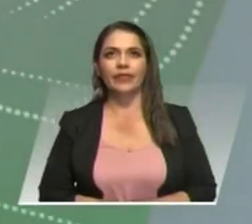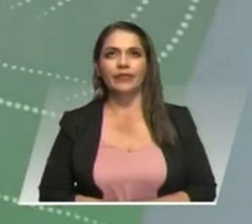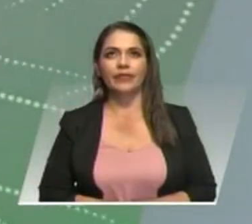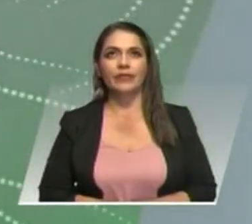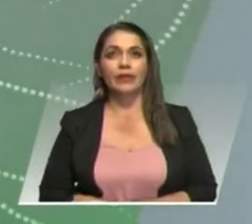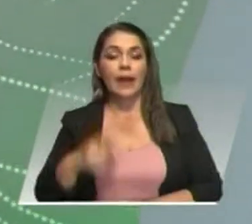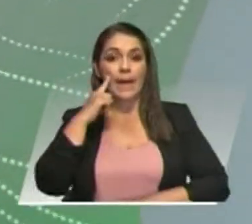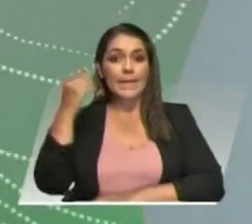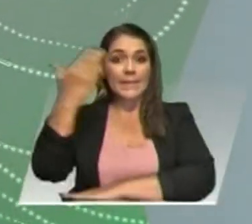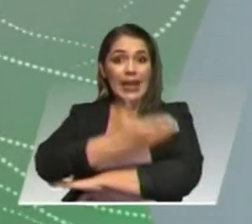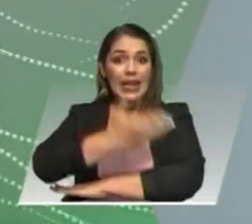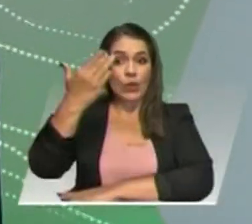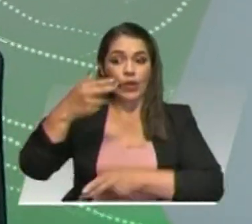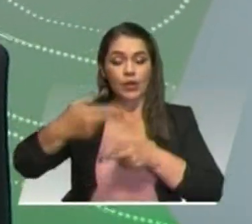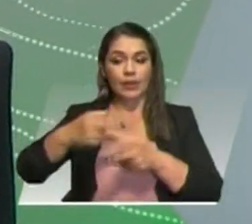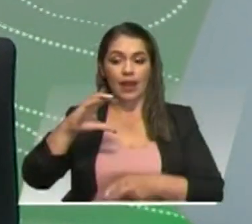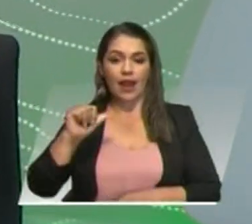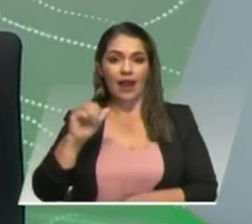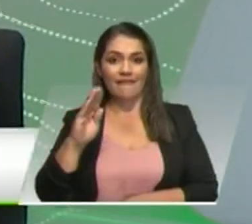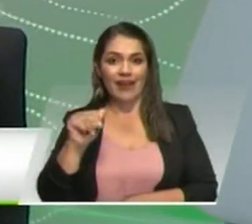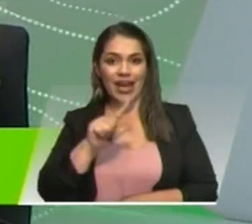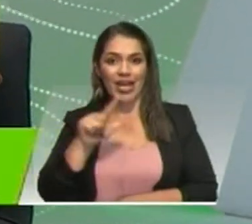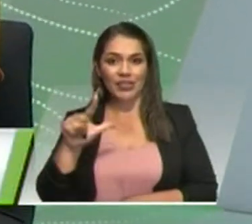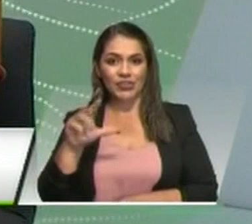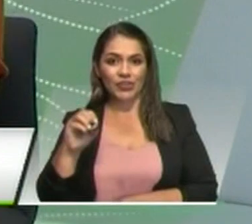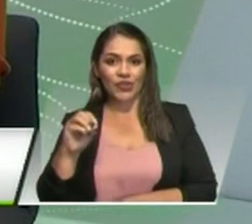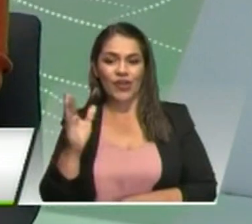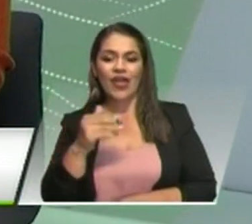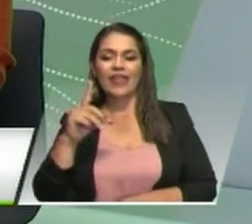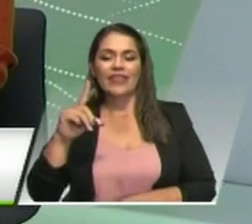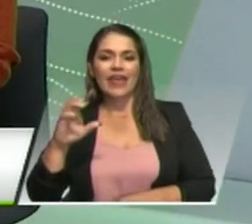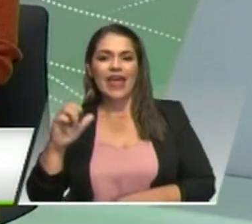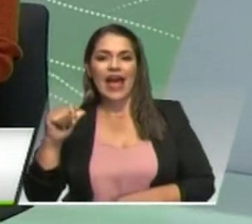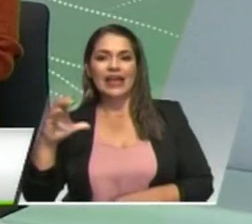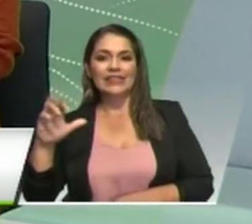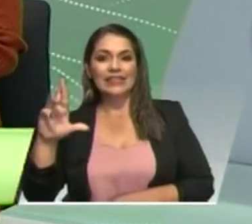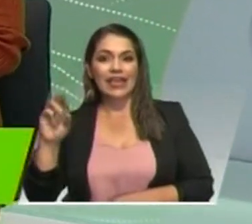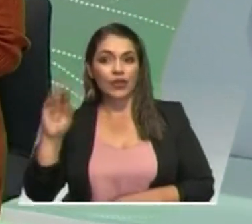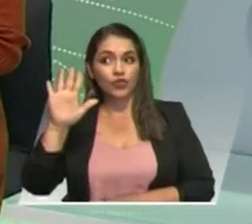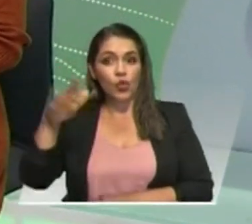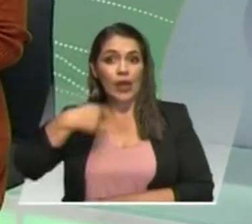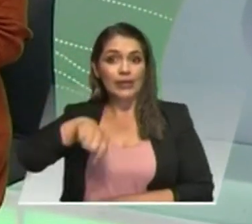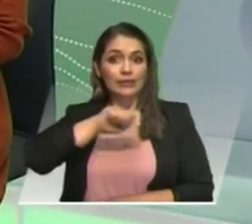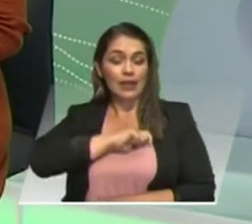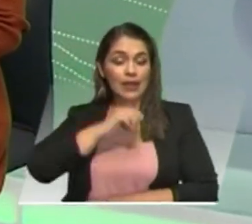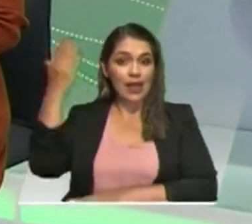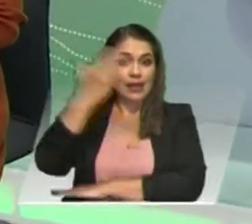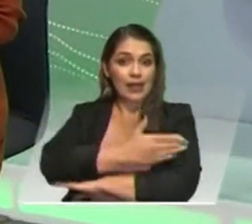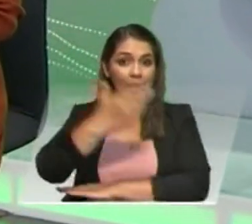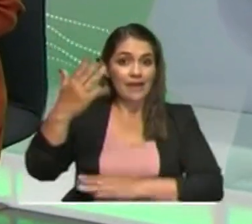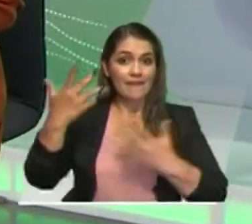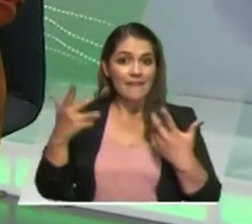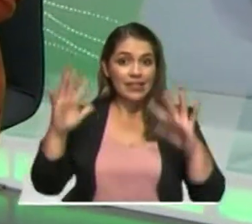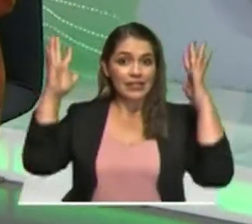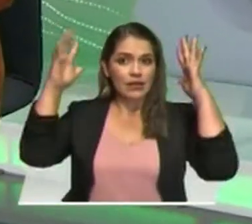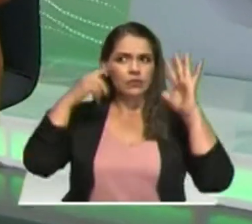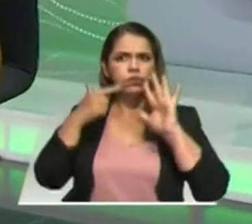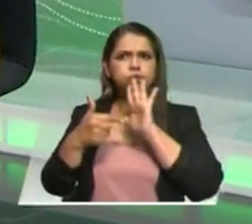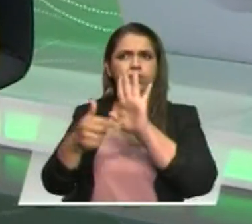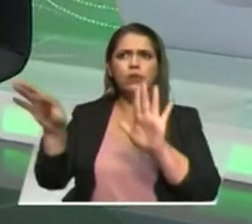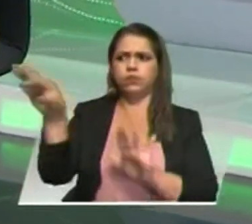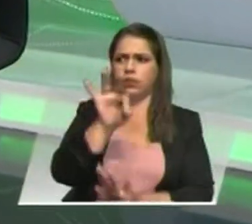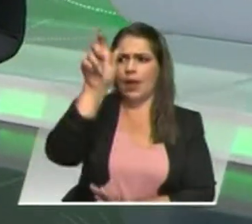La película Caballo de Acero fue la gran sorpresa en el Festival de Cine de Marbella en España, al llevarse el galardón de Mejor